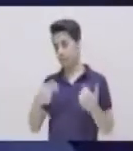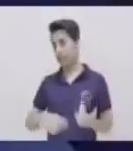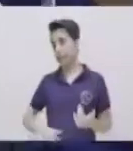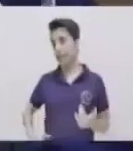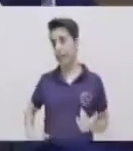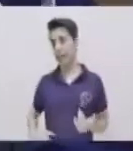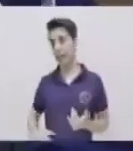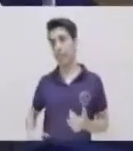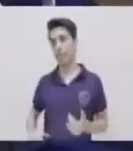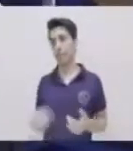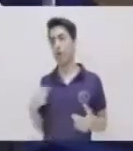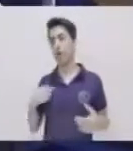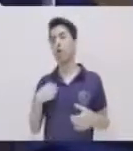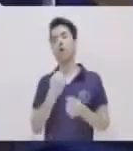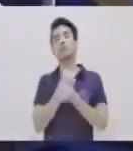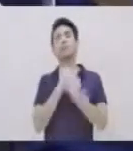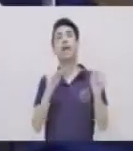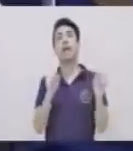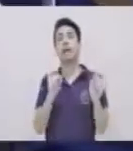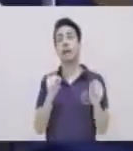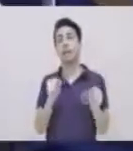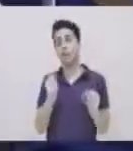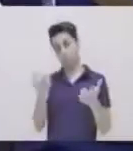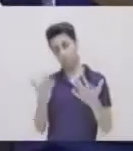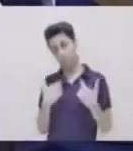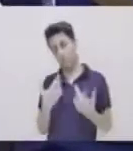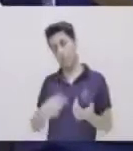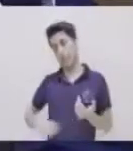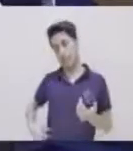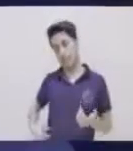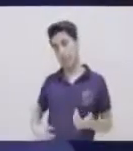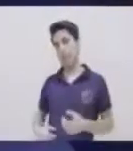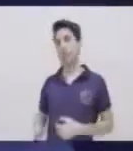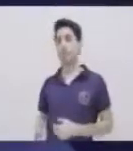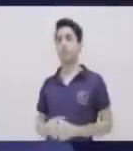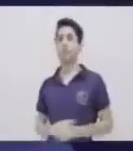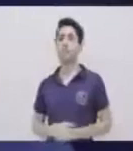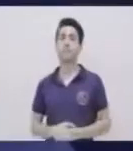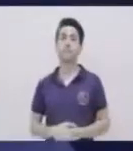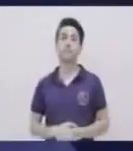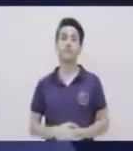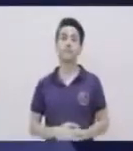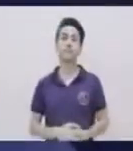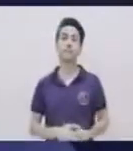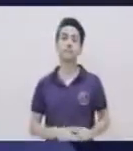hígado. Dicen que me curaré si me lo como, dijo.